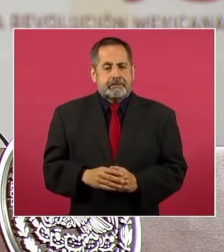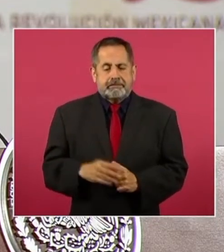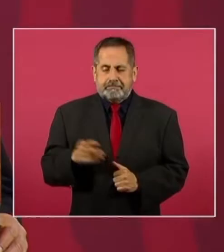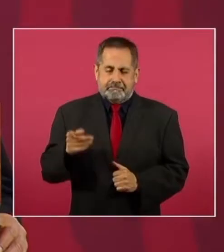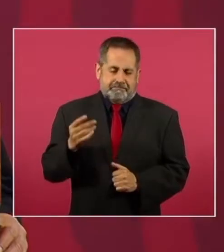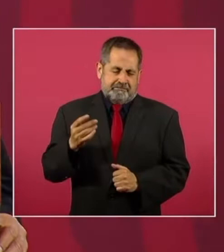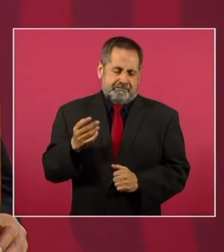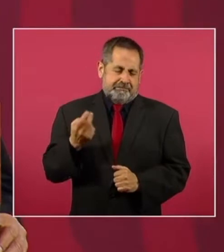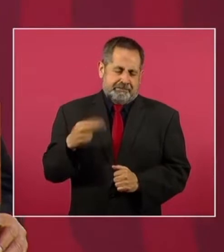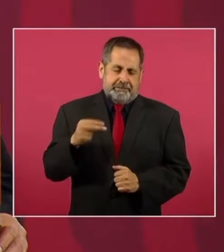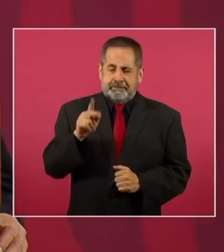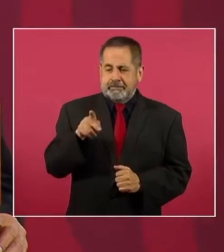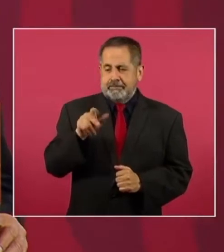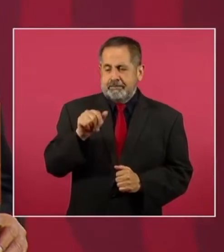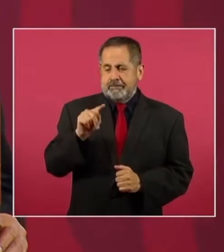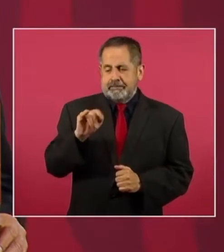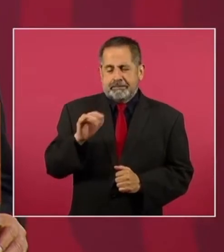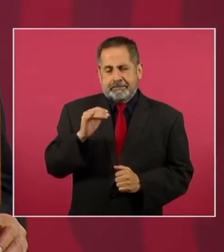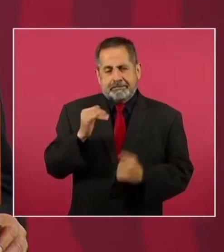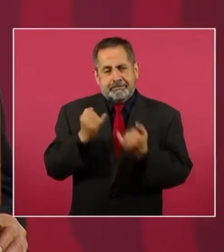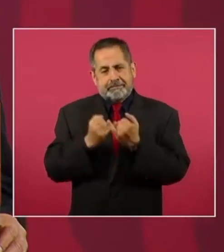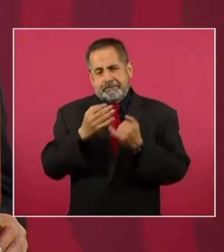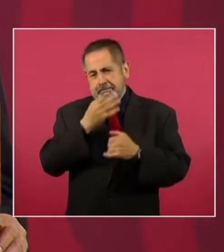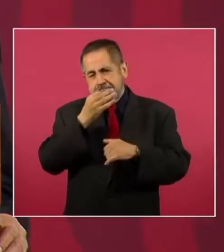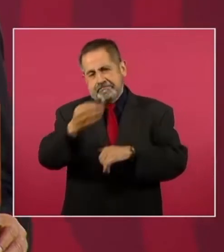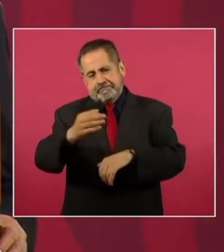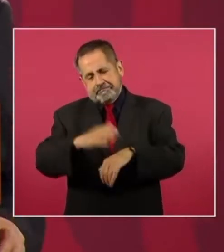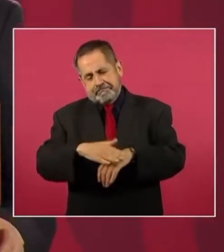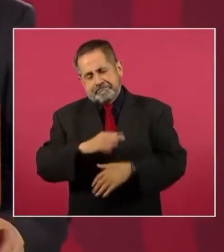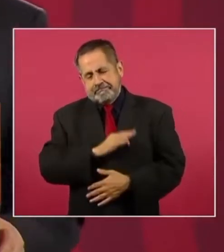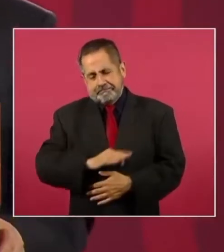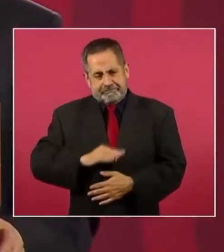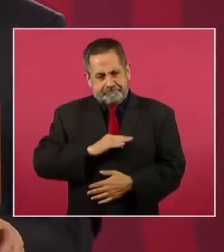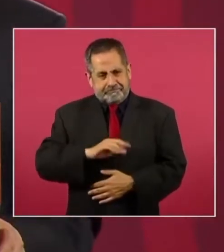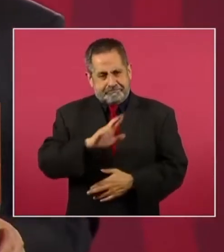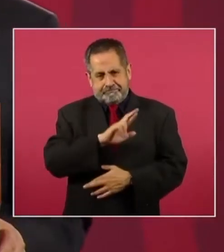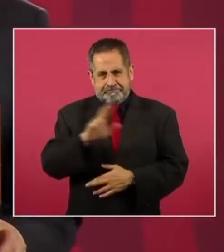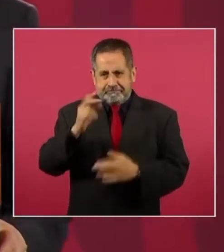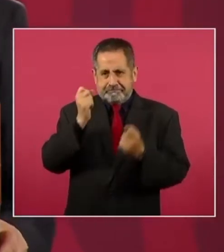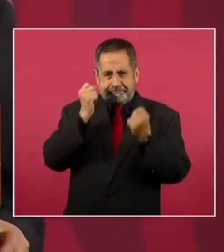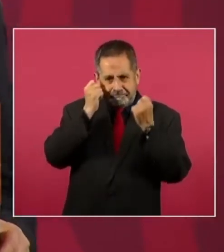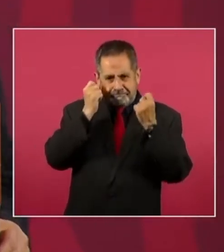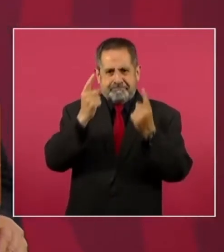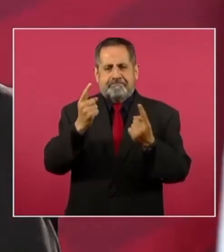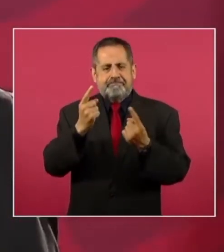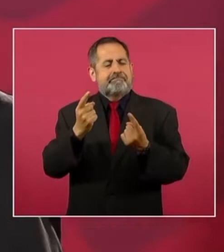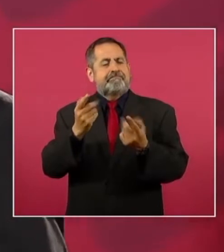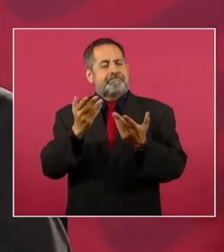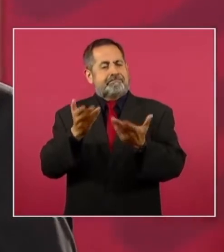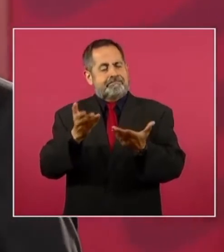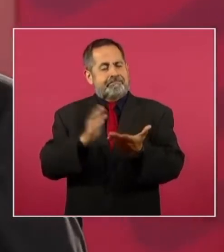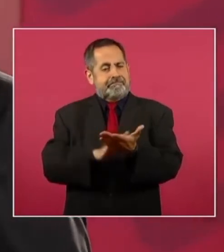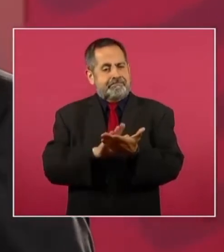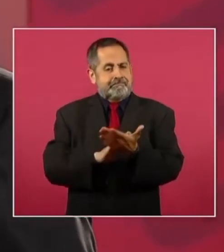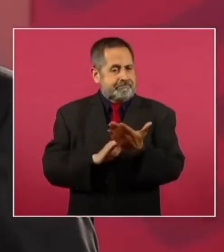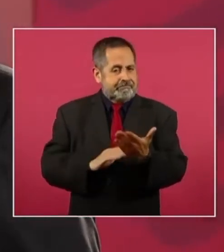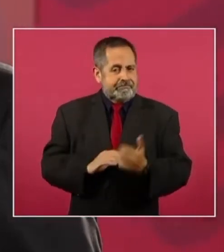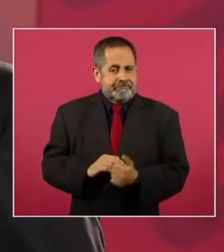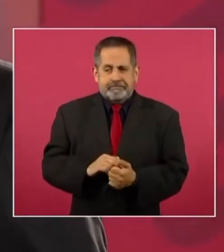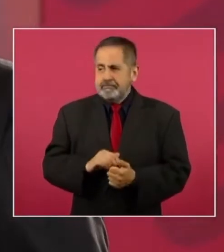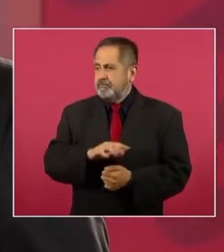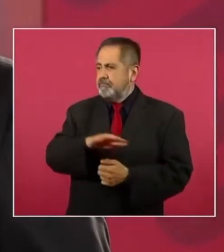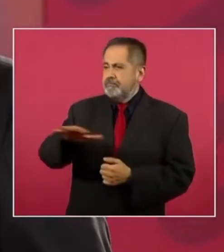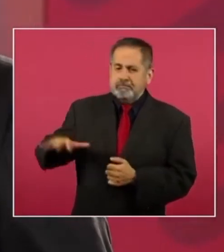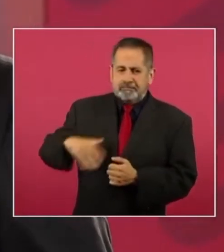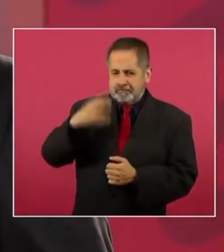Katia, y le mandamos pues nuestra felicitación, nuestro reconocimiento. Todos los